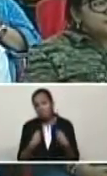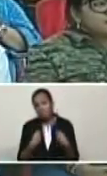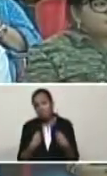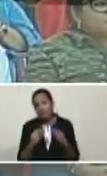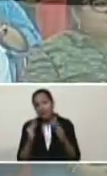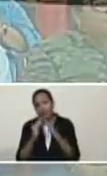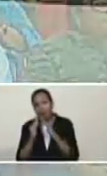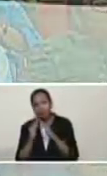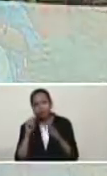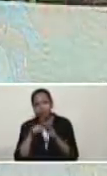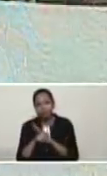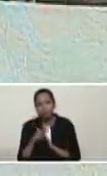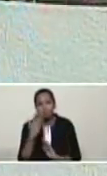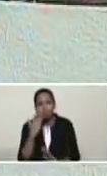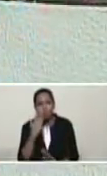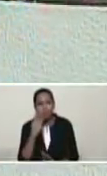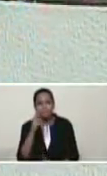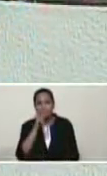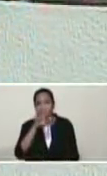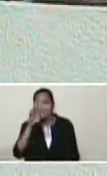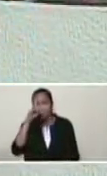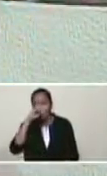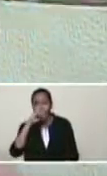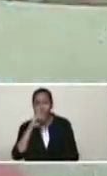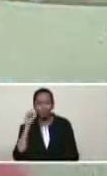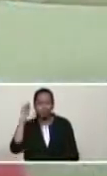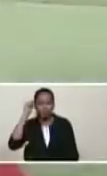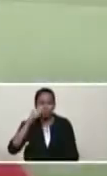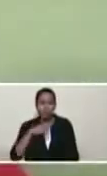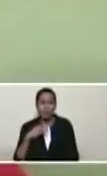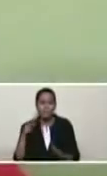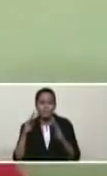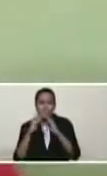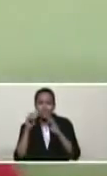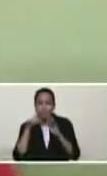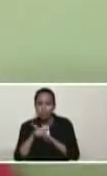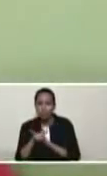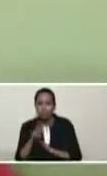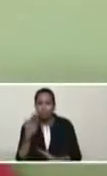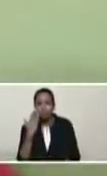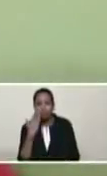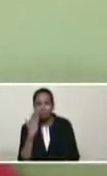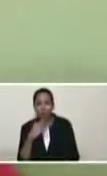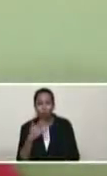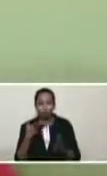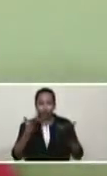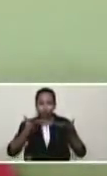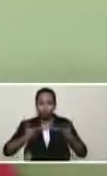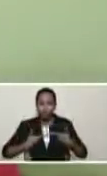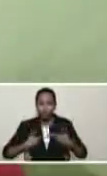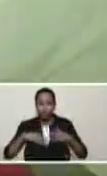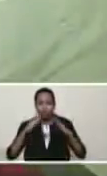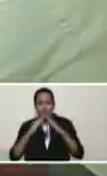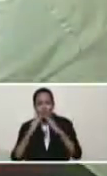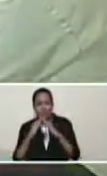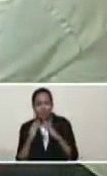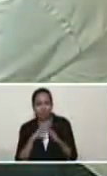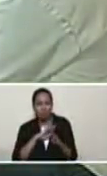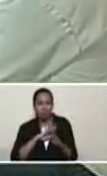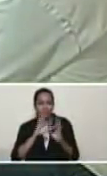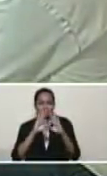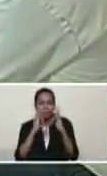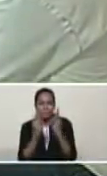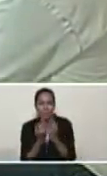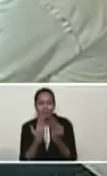Tengo 25 años viviendo con mi madre y hoy estoy recibiendo este hogar digno para mi familia. Gracias también a la